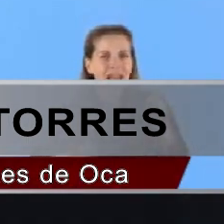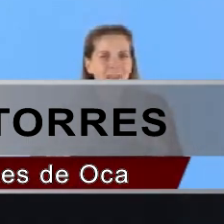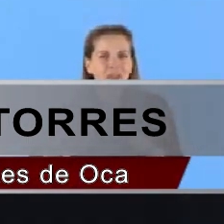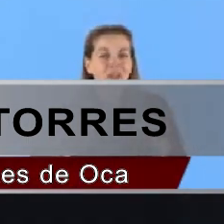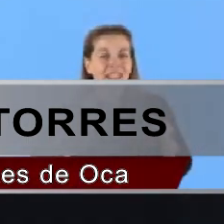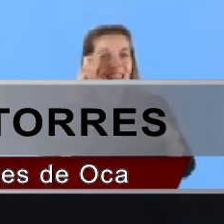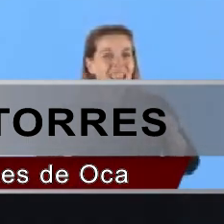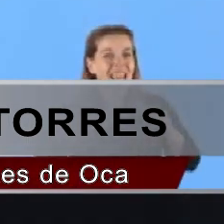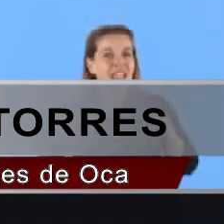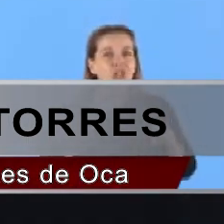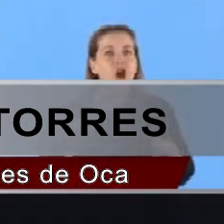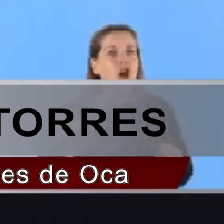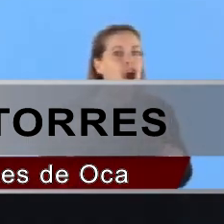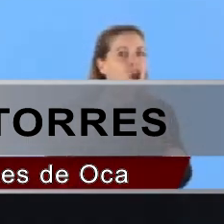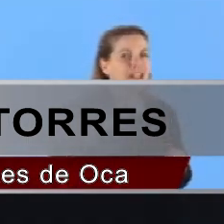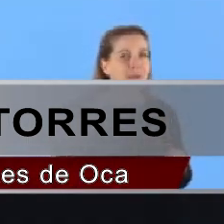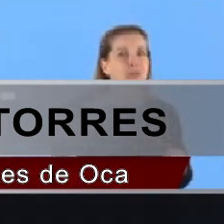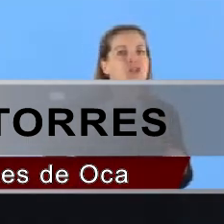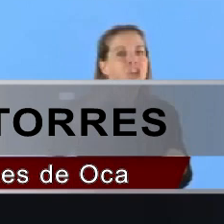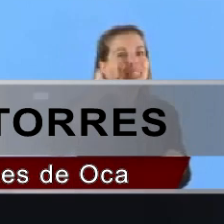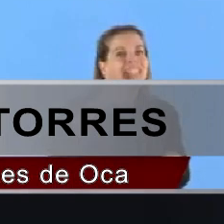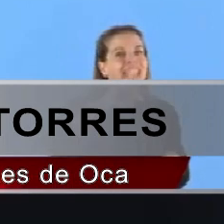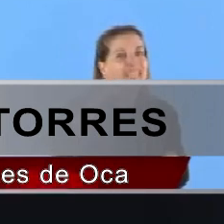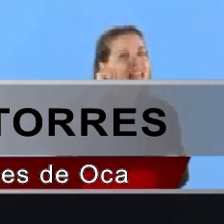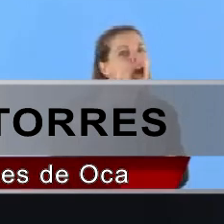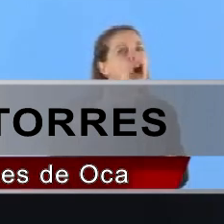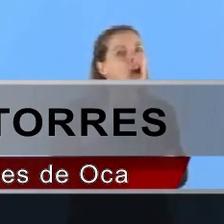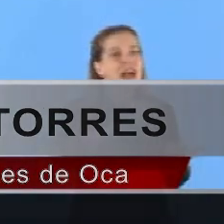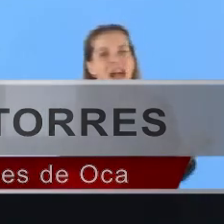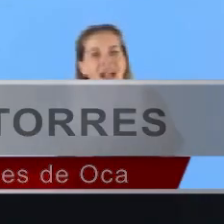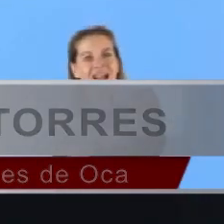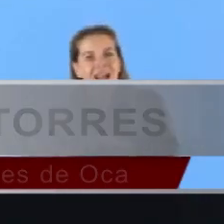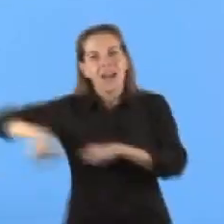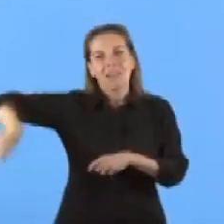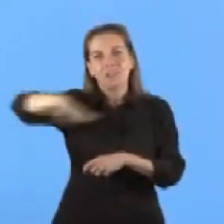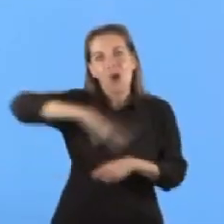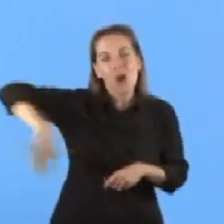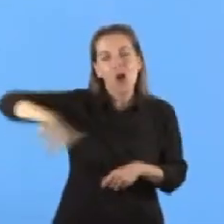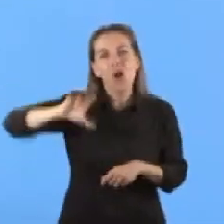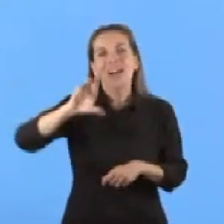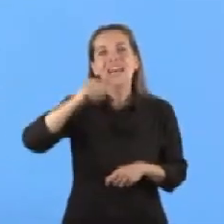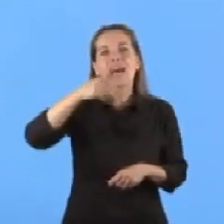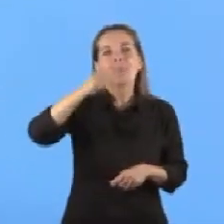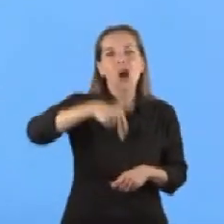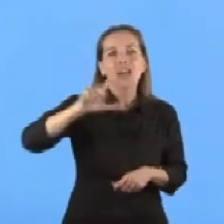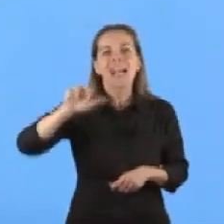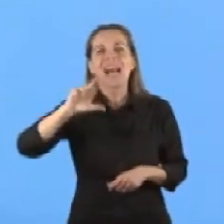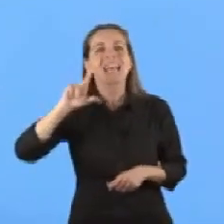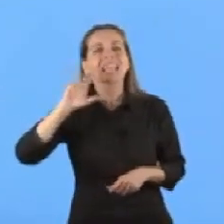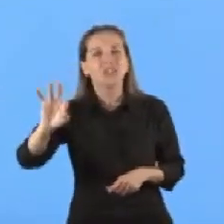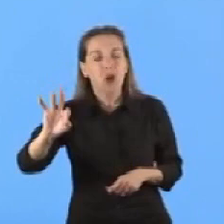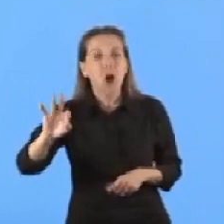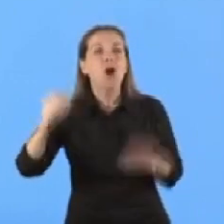ex Colonia Montes de Oca y Hospital Nacional y Comunitario Ramón Carrillo, el 12 de julio, que cumpliría 100 años